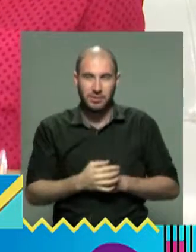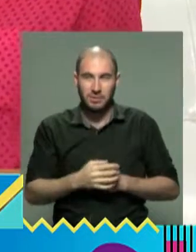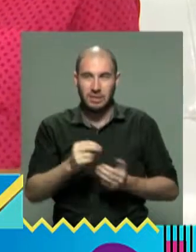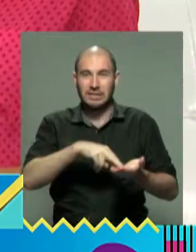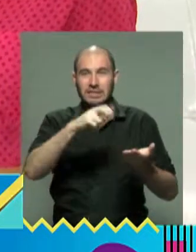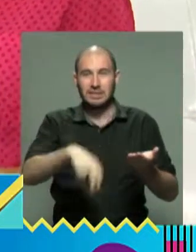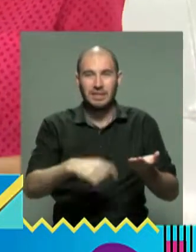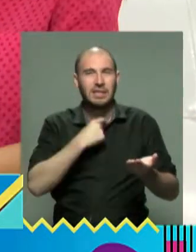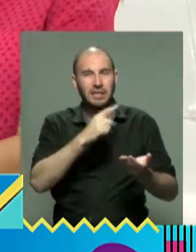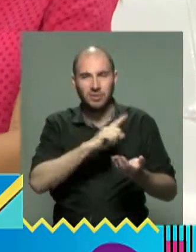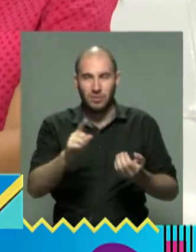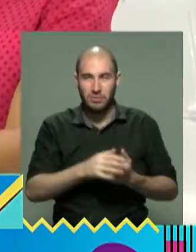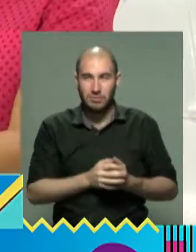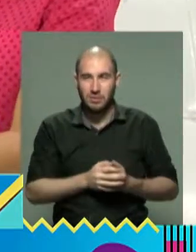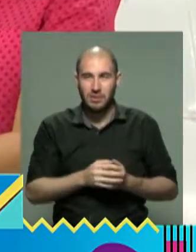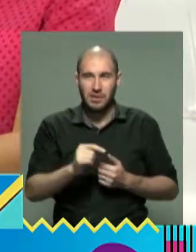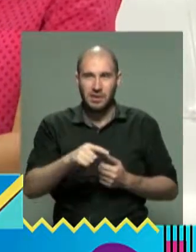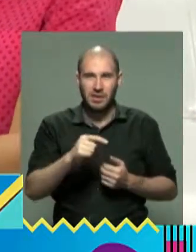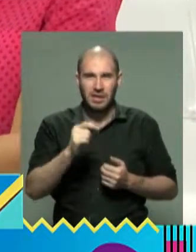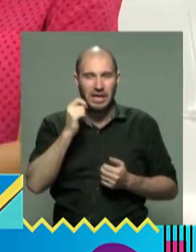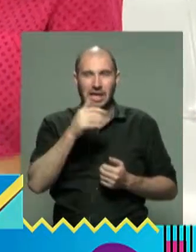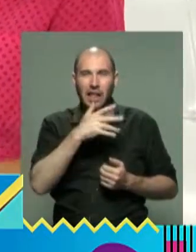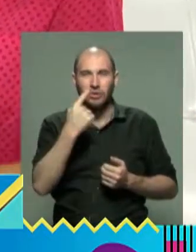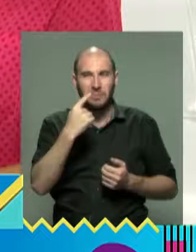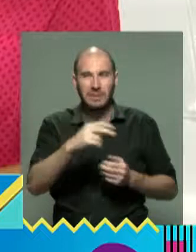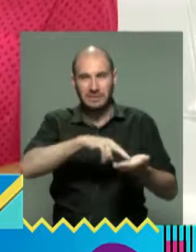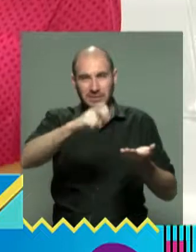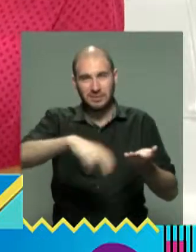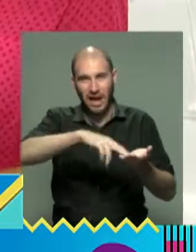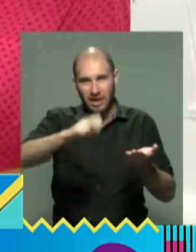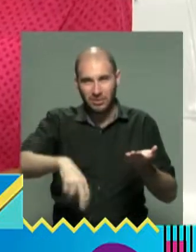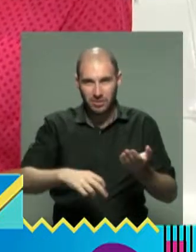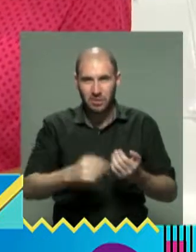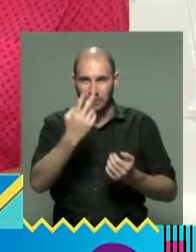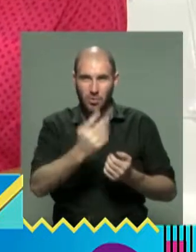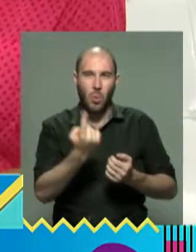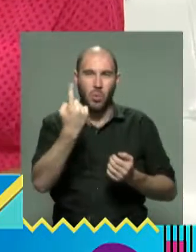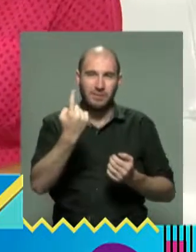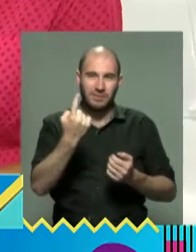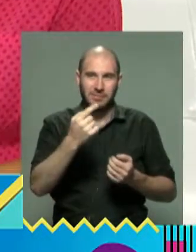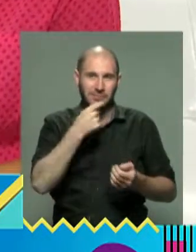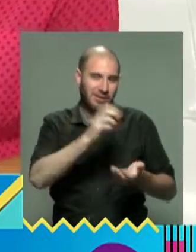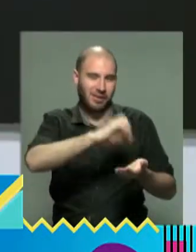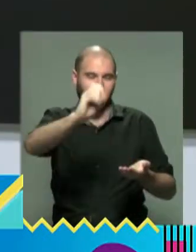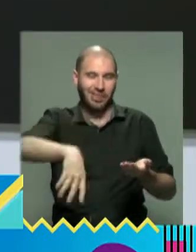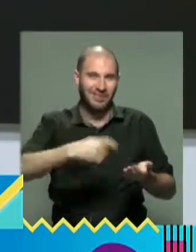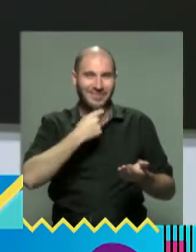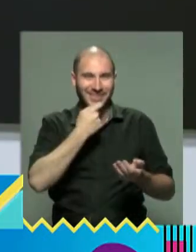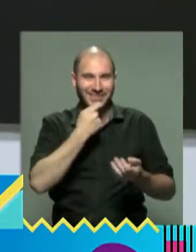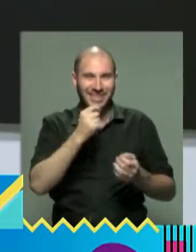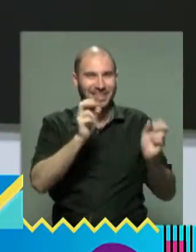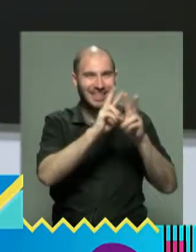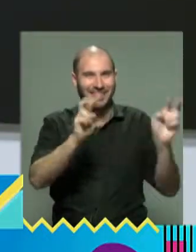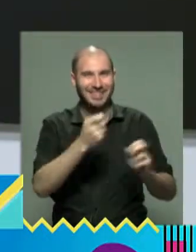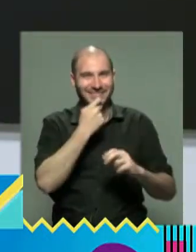no quiso saltar. Ya debo tener más de 14.000 saltos, de hecho, tirando gente, y una sola Tirando vez. gente, queda Sí. Te tomamos como titular